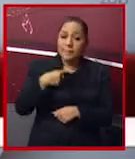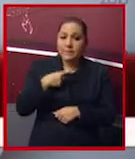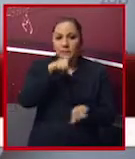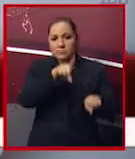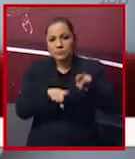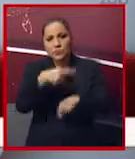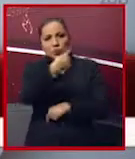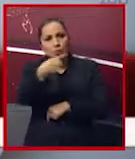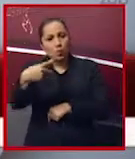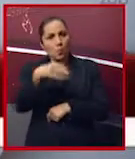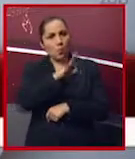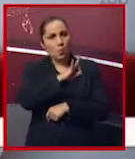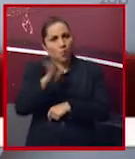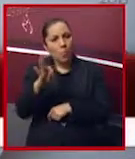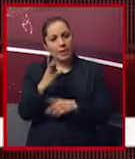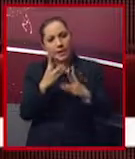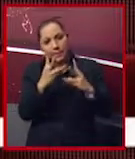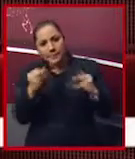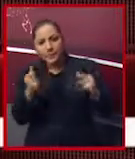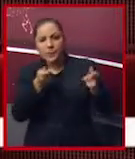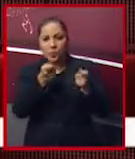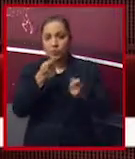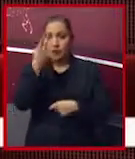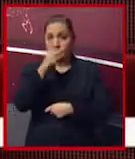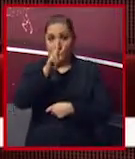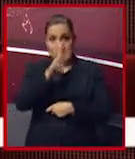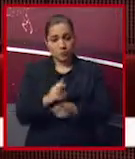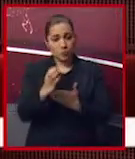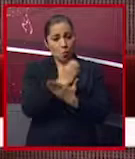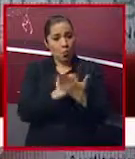esto signifique una cura definitiva.